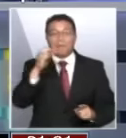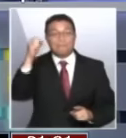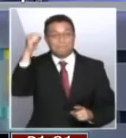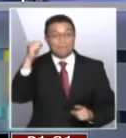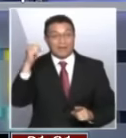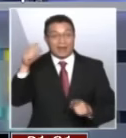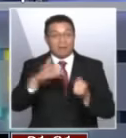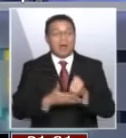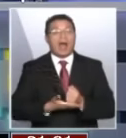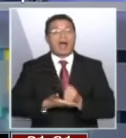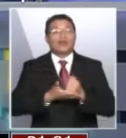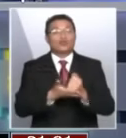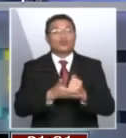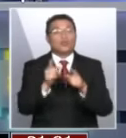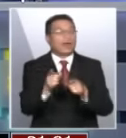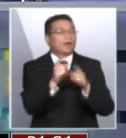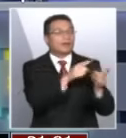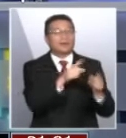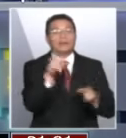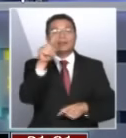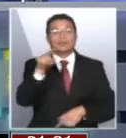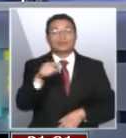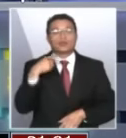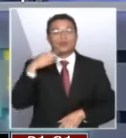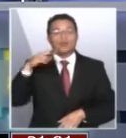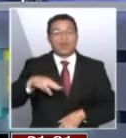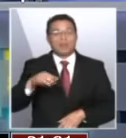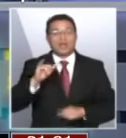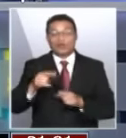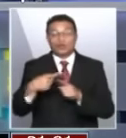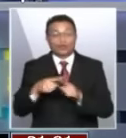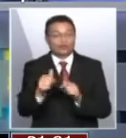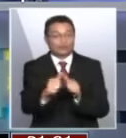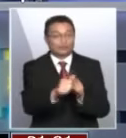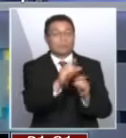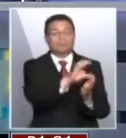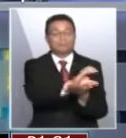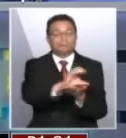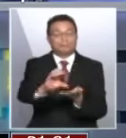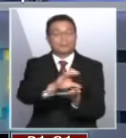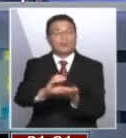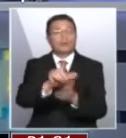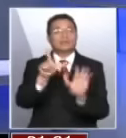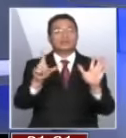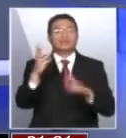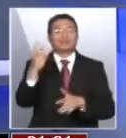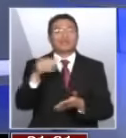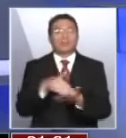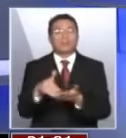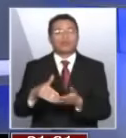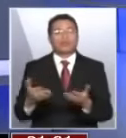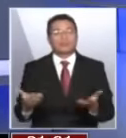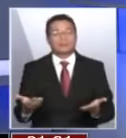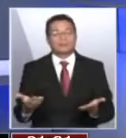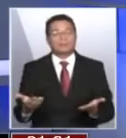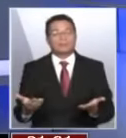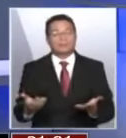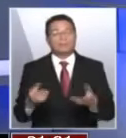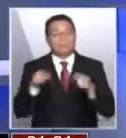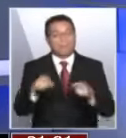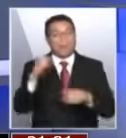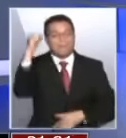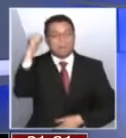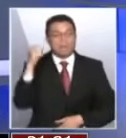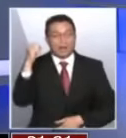que ayudó a los intereses de SQM mientras sus cercanos recibían de esa empresa 730 millones de pesos. A Piñera no lo